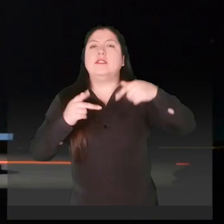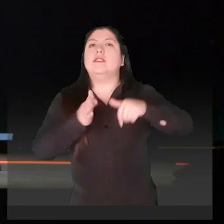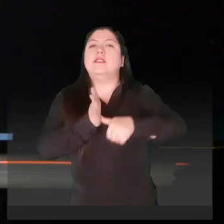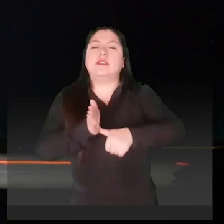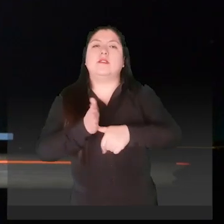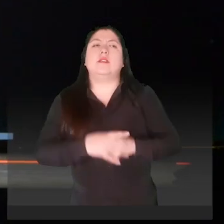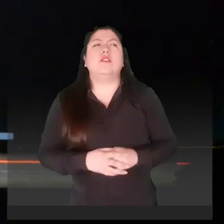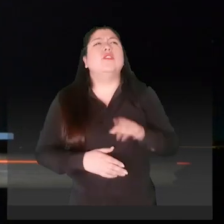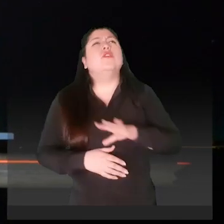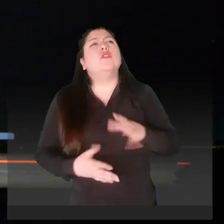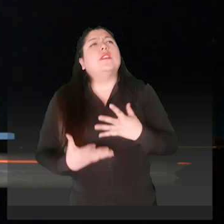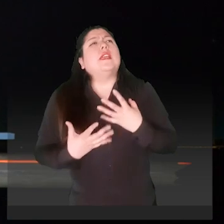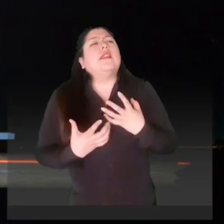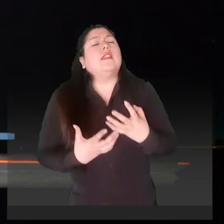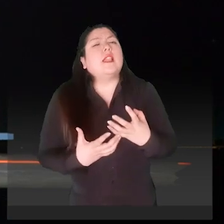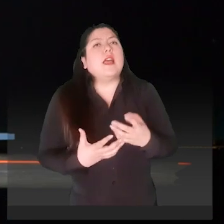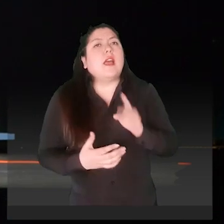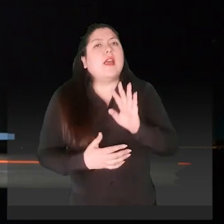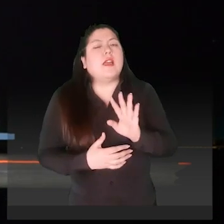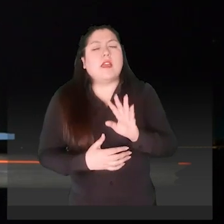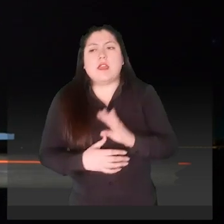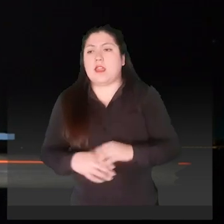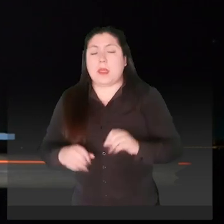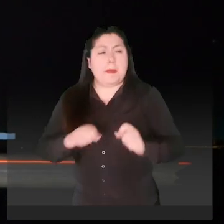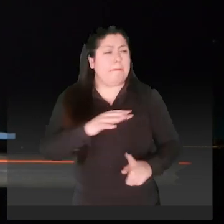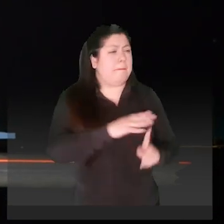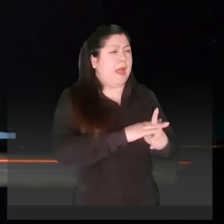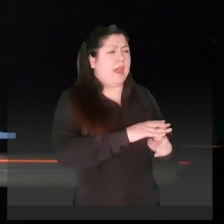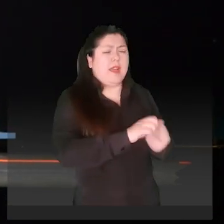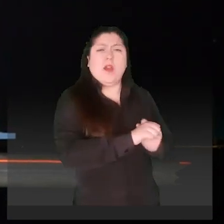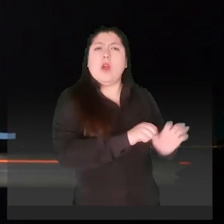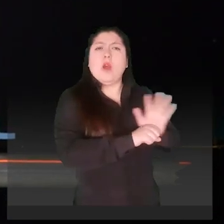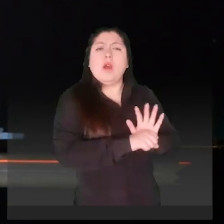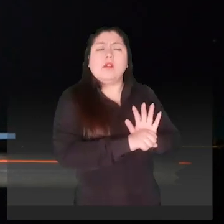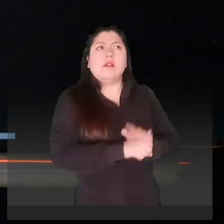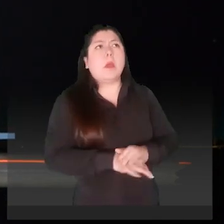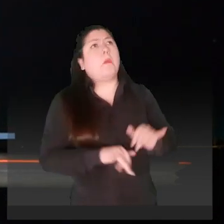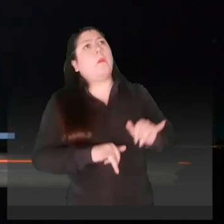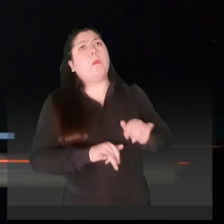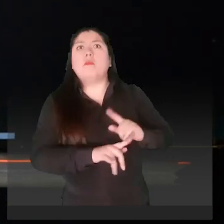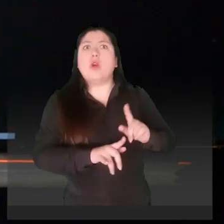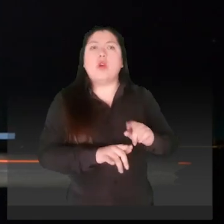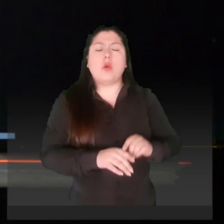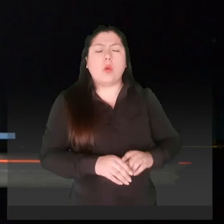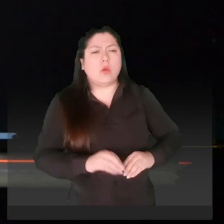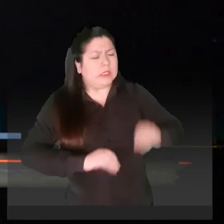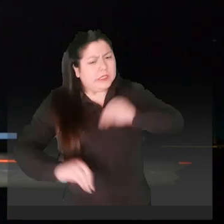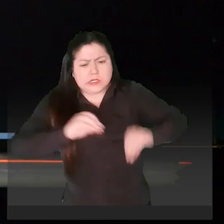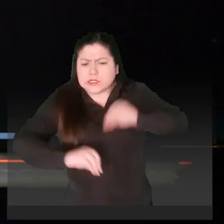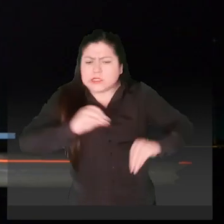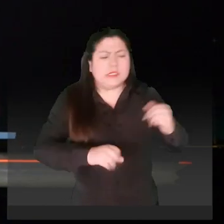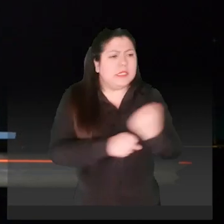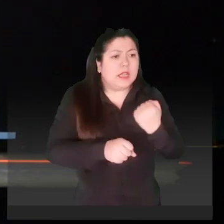esperando, la hemos conseguido mientras trabajamos en la pandemia. Nos pudimos reinventar. El tiempo pasó